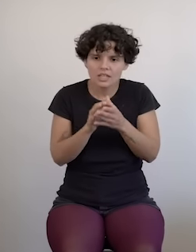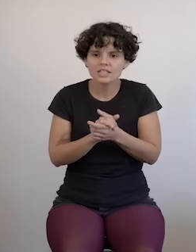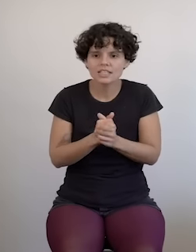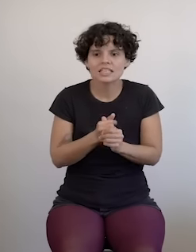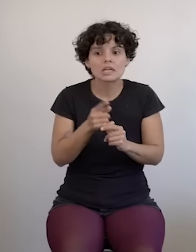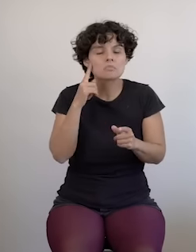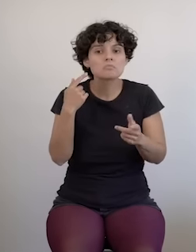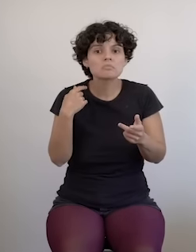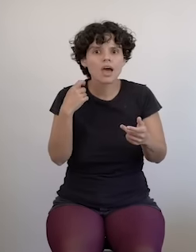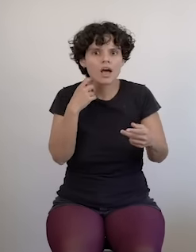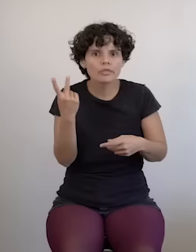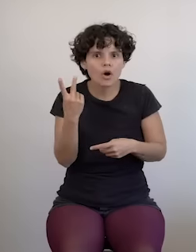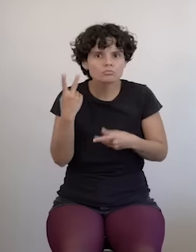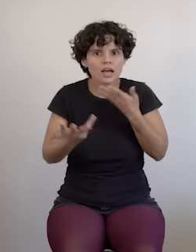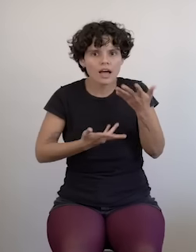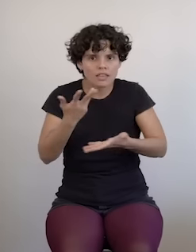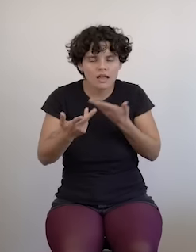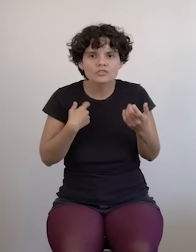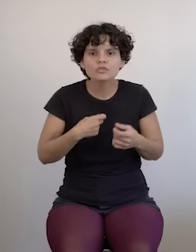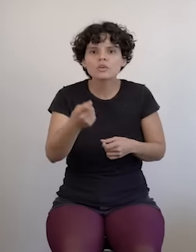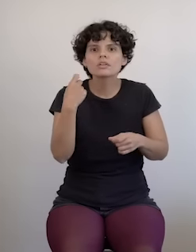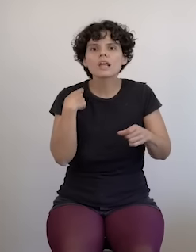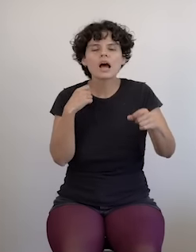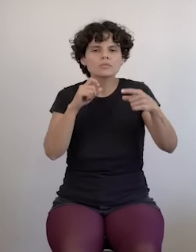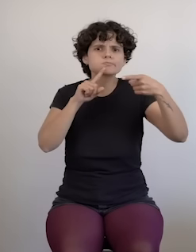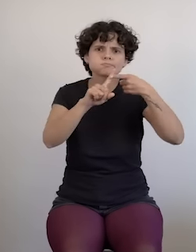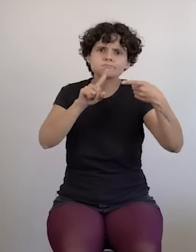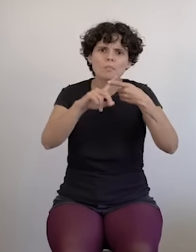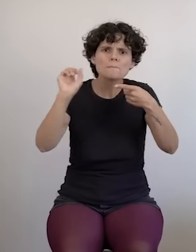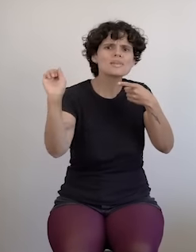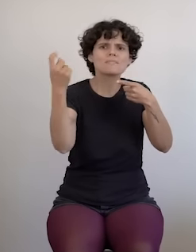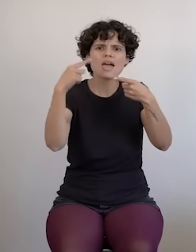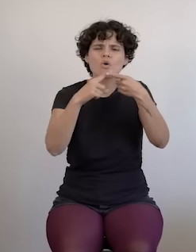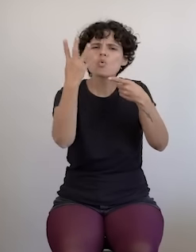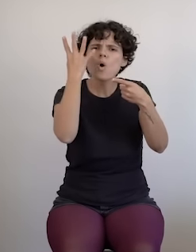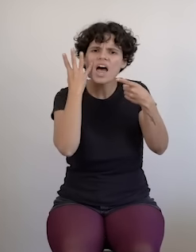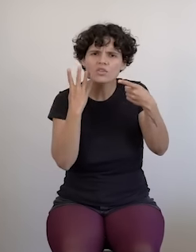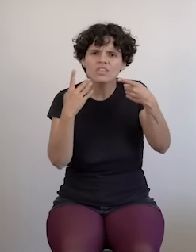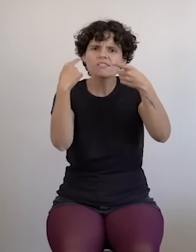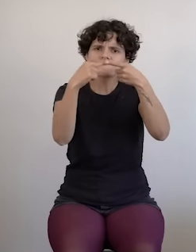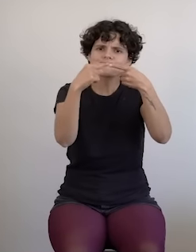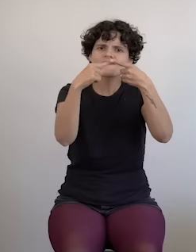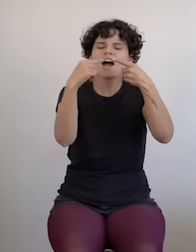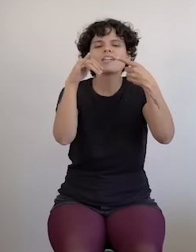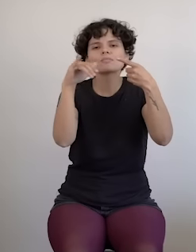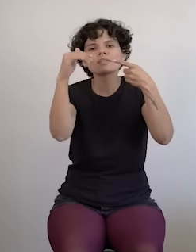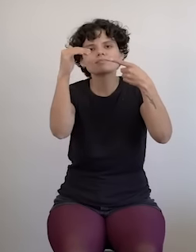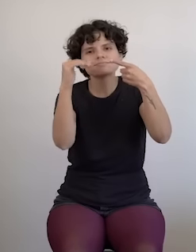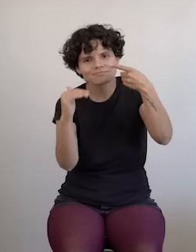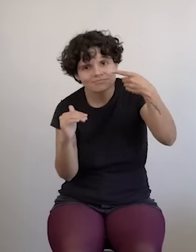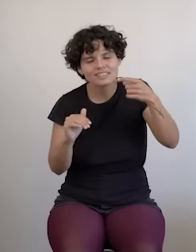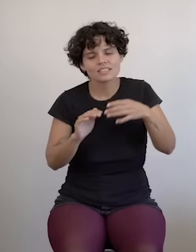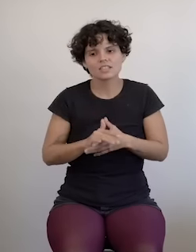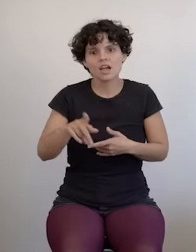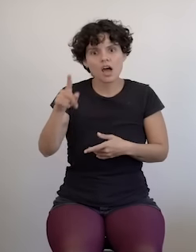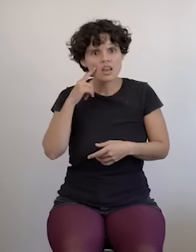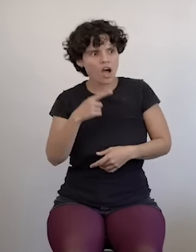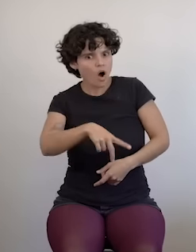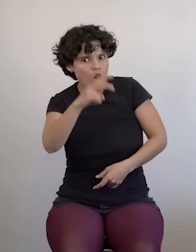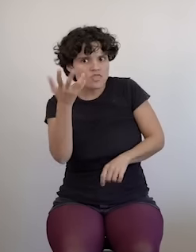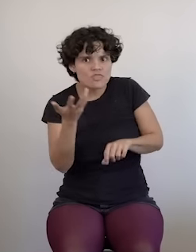Y salimos número uno como 4 días. Bo. No, es que el temazo. Y que sé que la gente empezó como... ¡Ah, estos